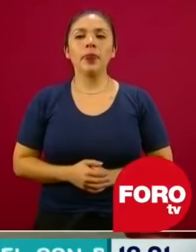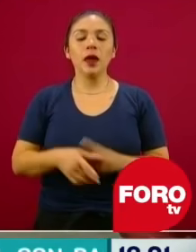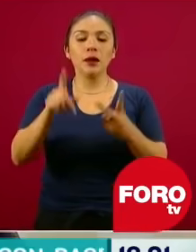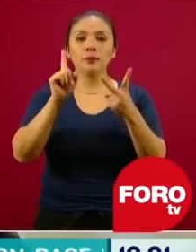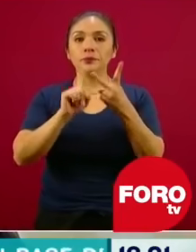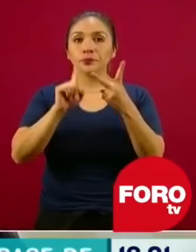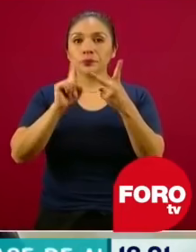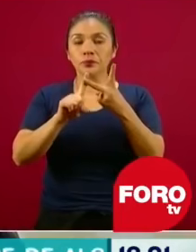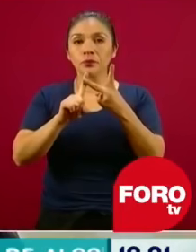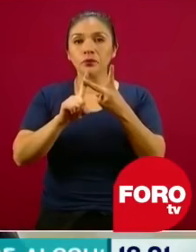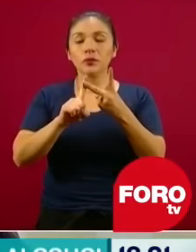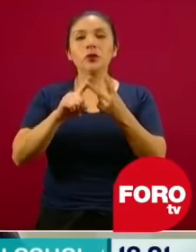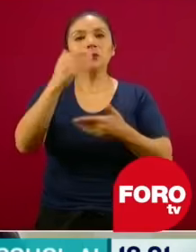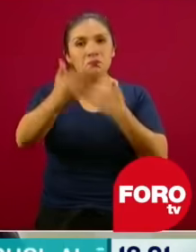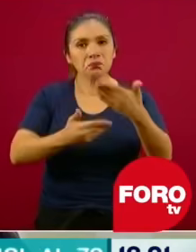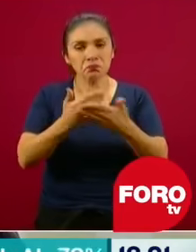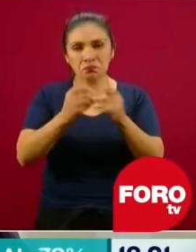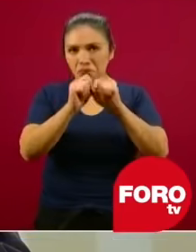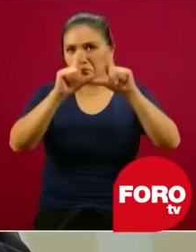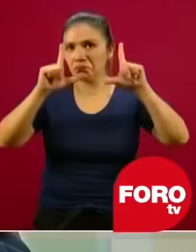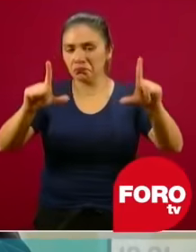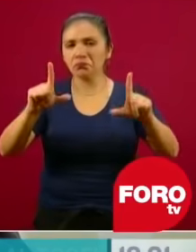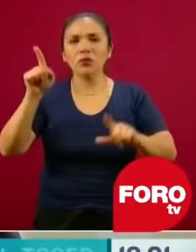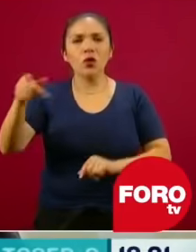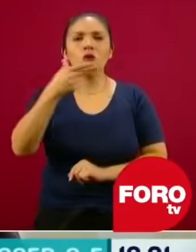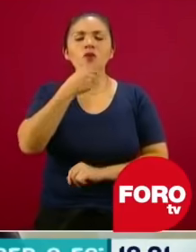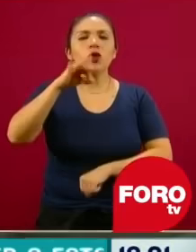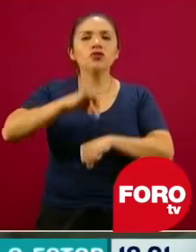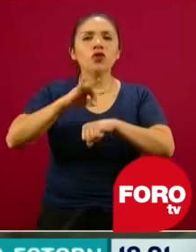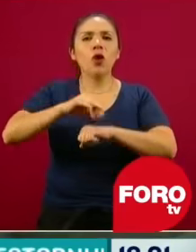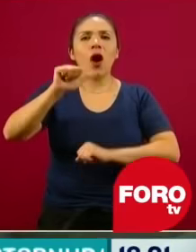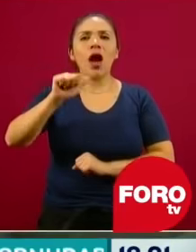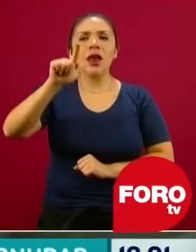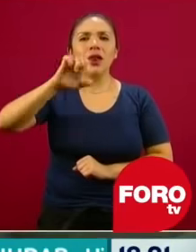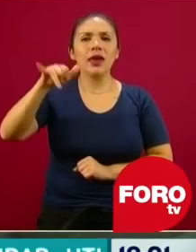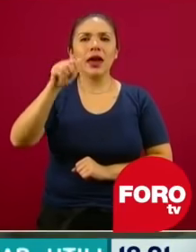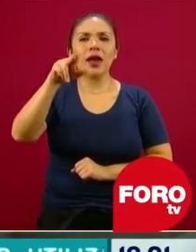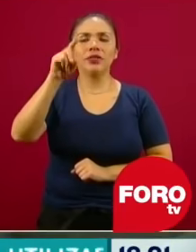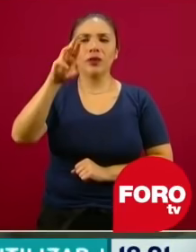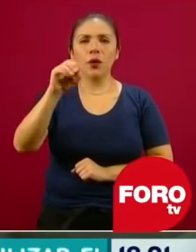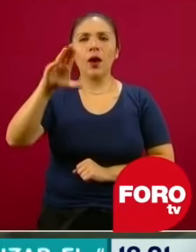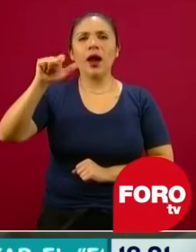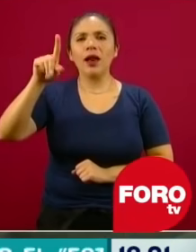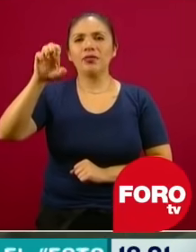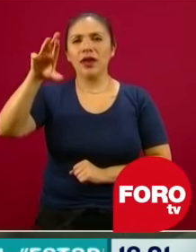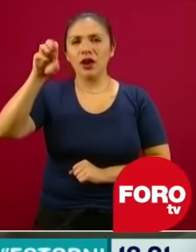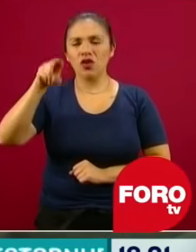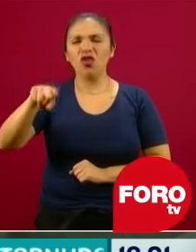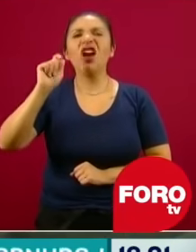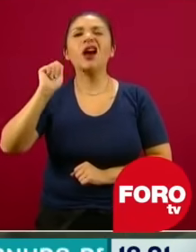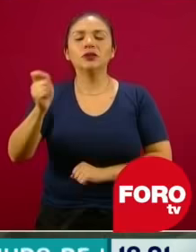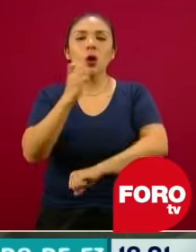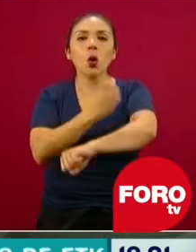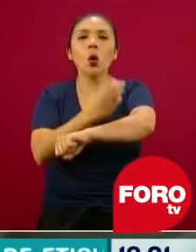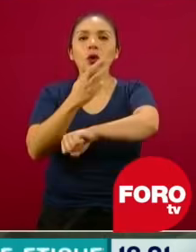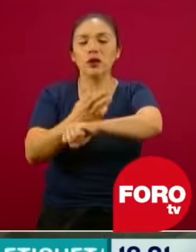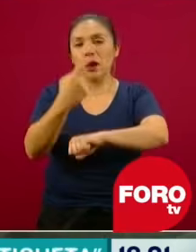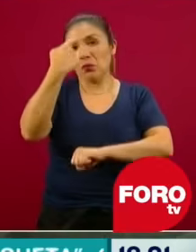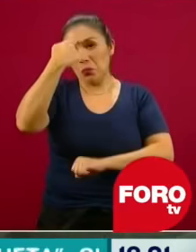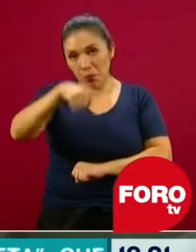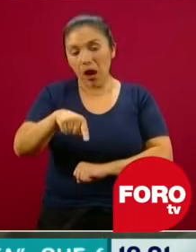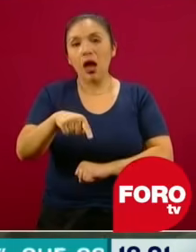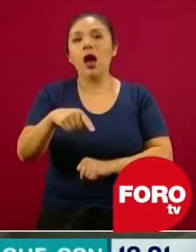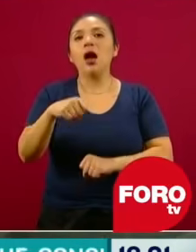Tendremos una presentación por parte del doctor Alejandro Calderón Alipi, coordinador de abastecimiento